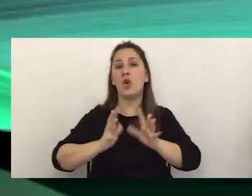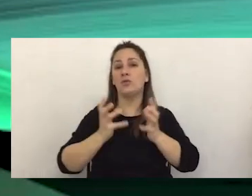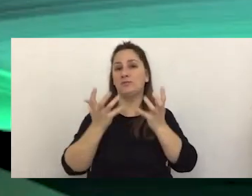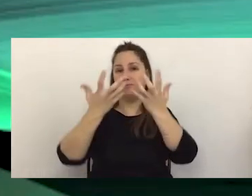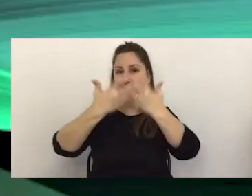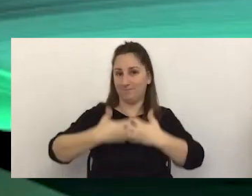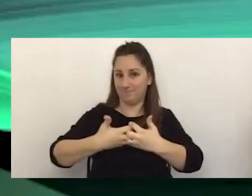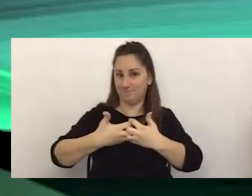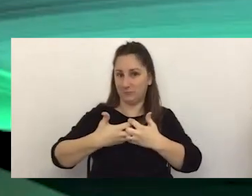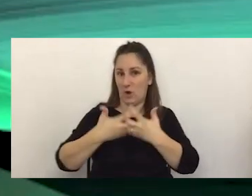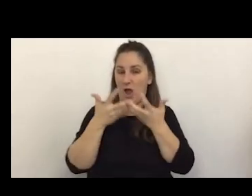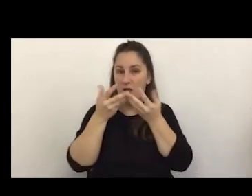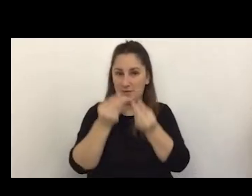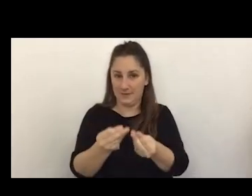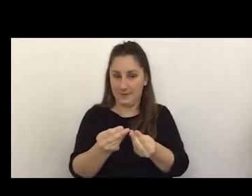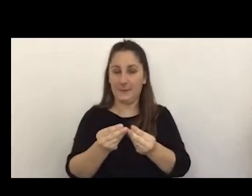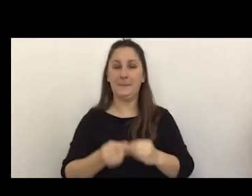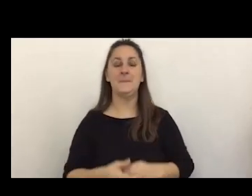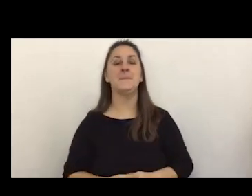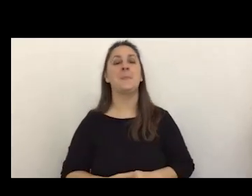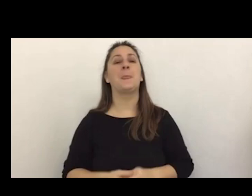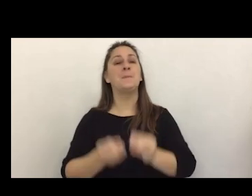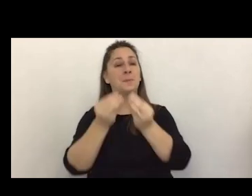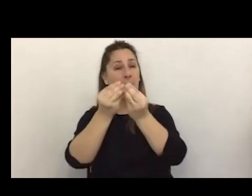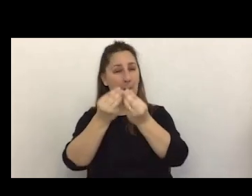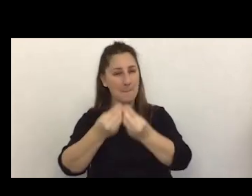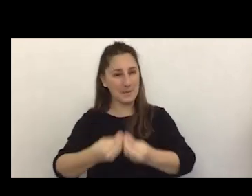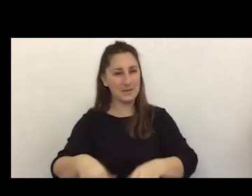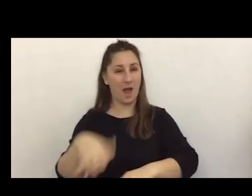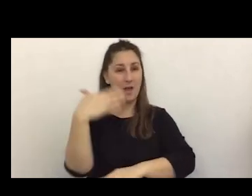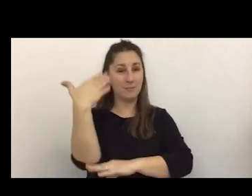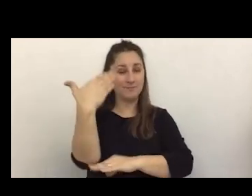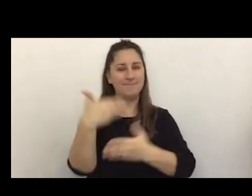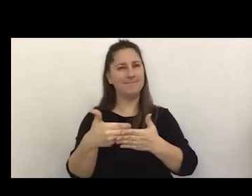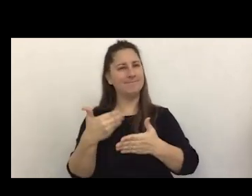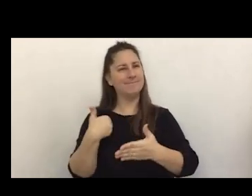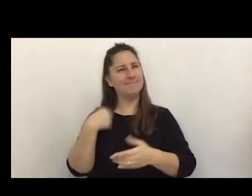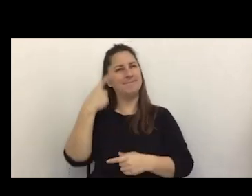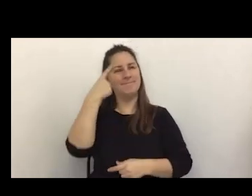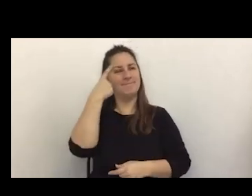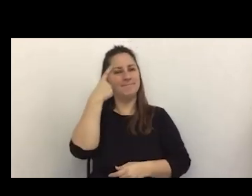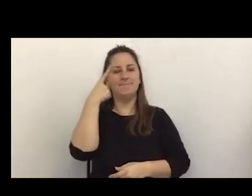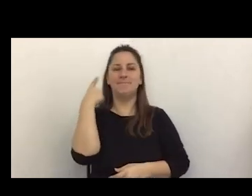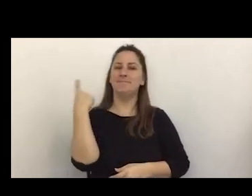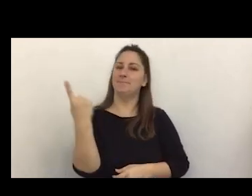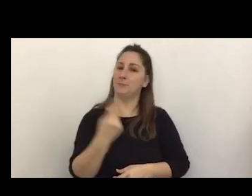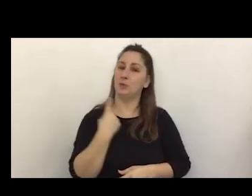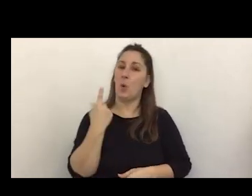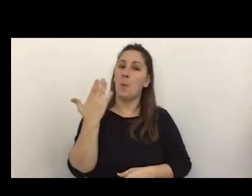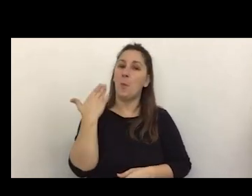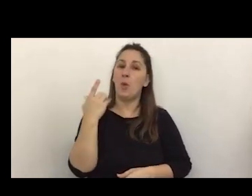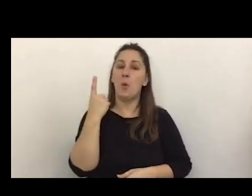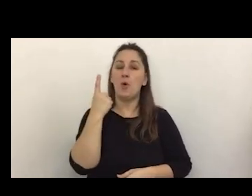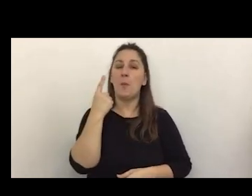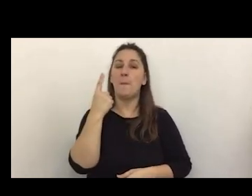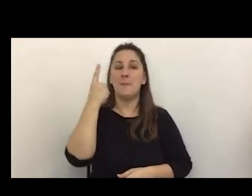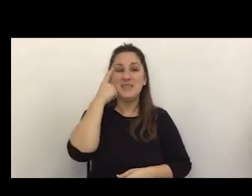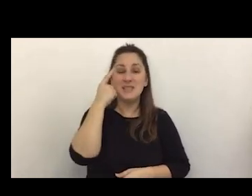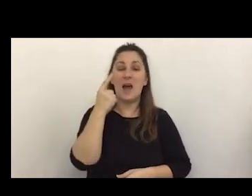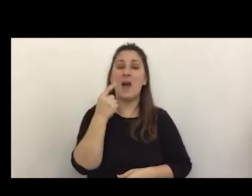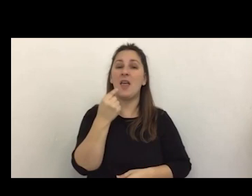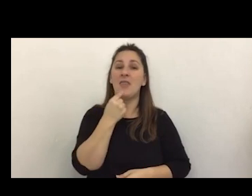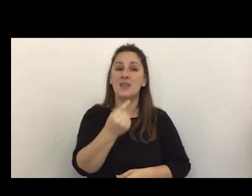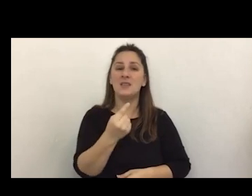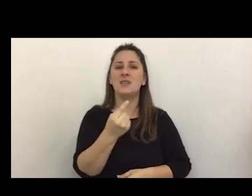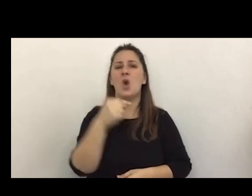Antes de comenzar, uno lo que podría un poco decirles es de qué vamos a hablar en el